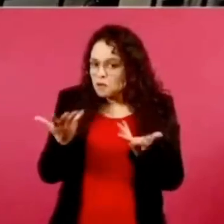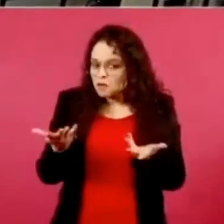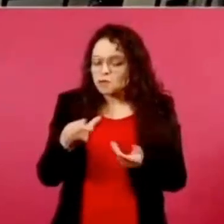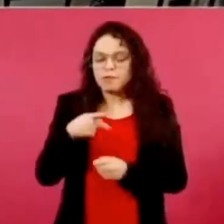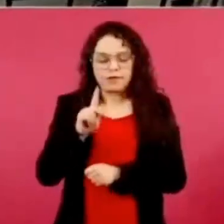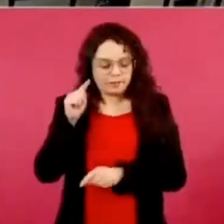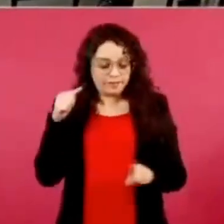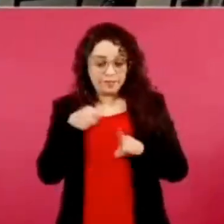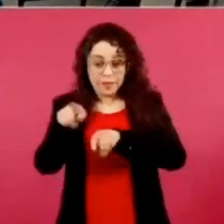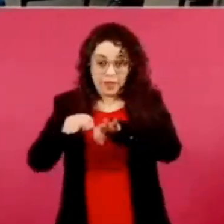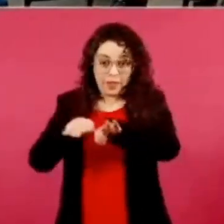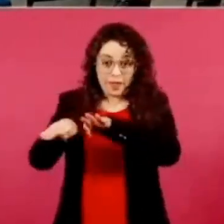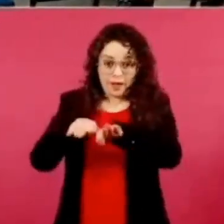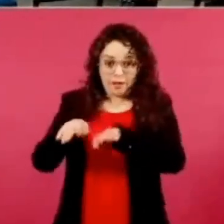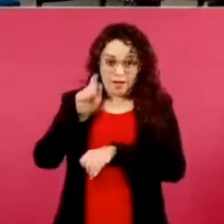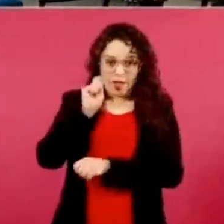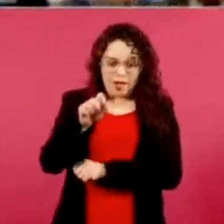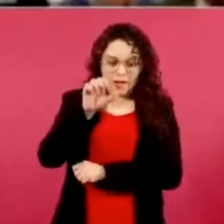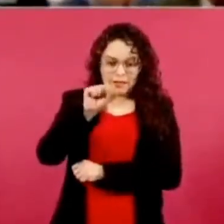Acuerdos,